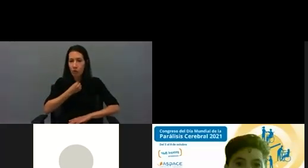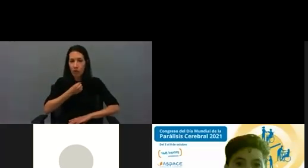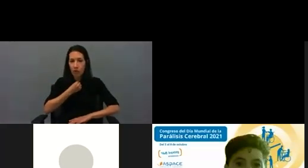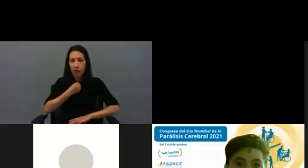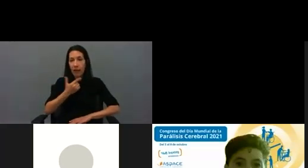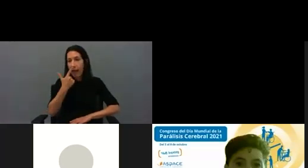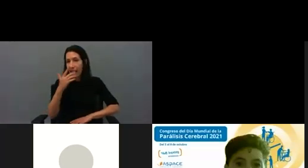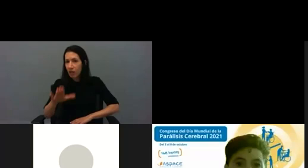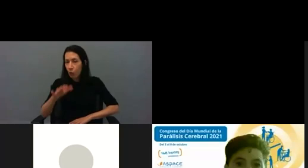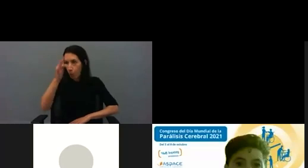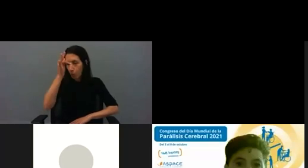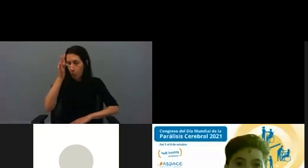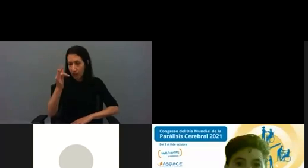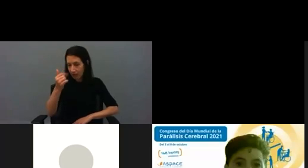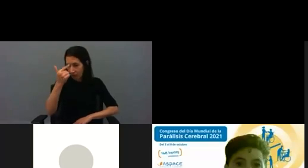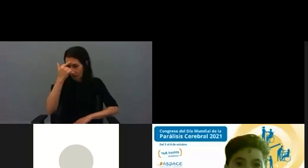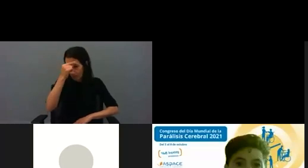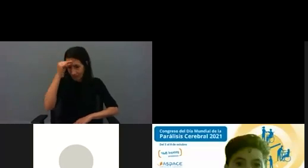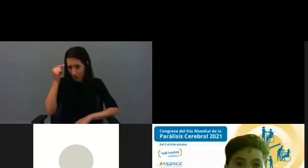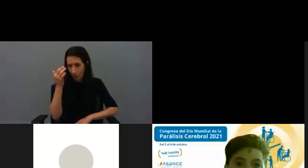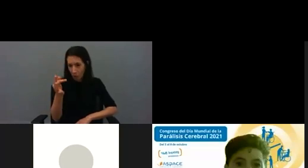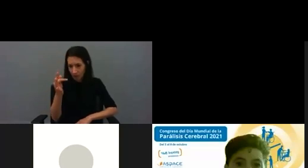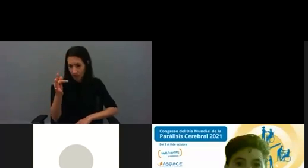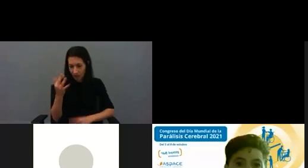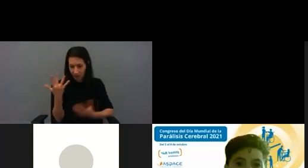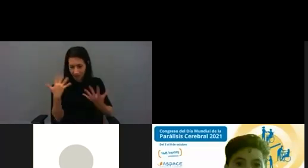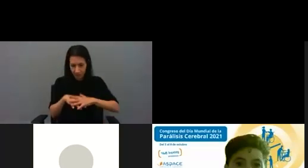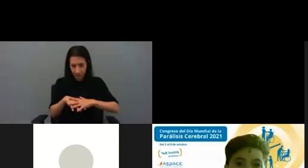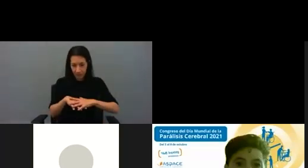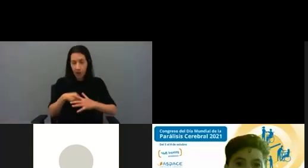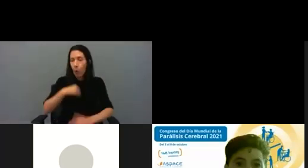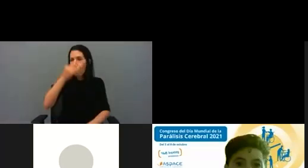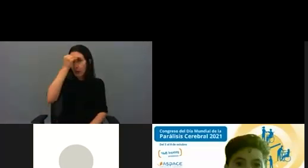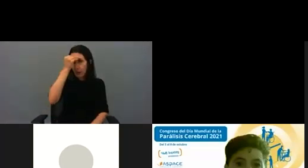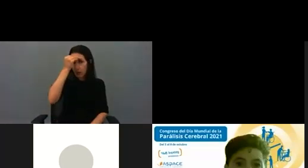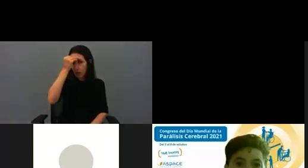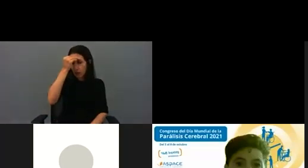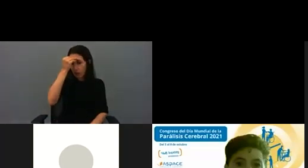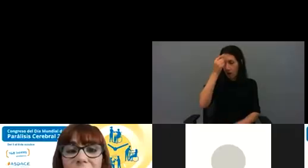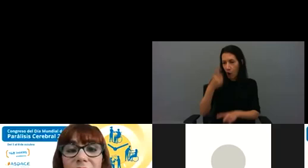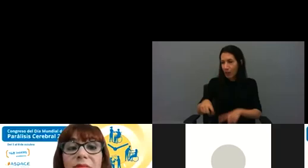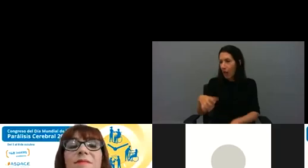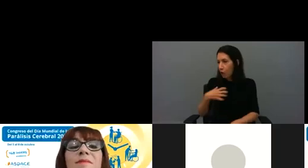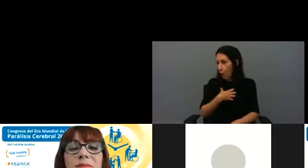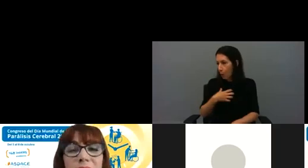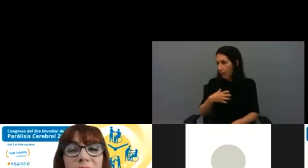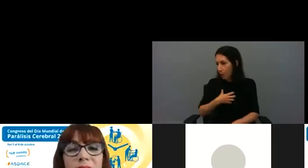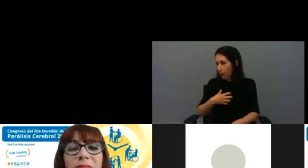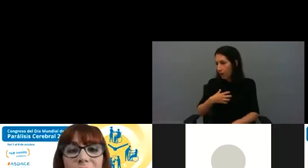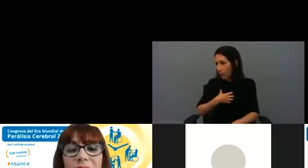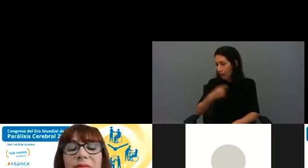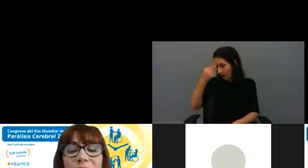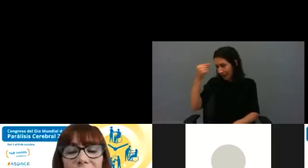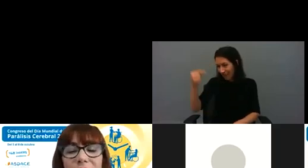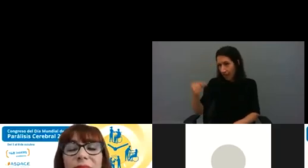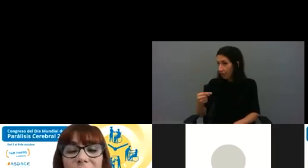actitud positiva, ¿sí? No ver lo que no puede hacer tu hijo, sino ver todo